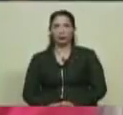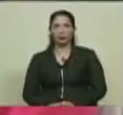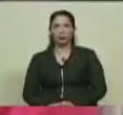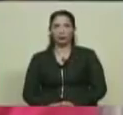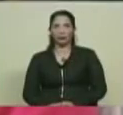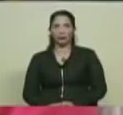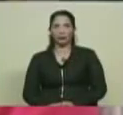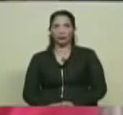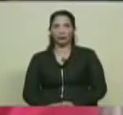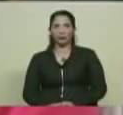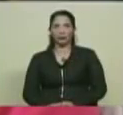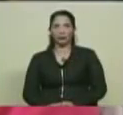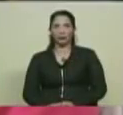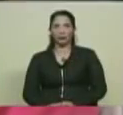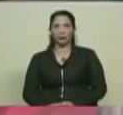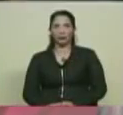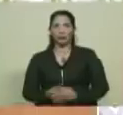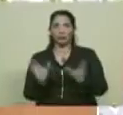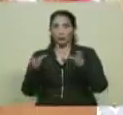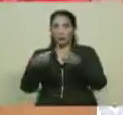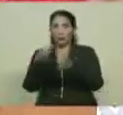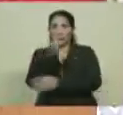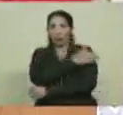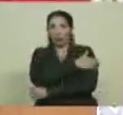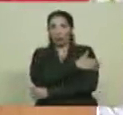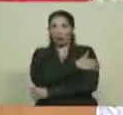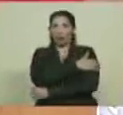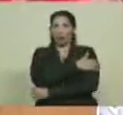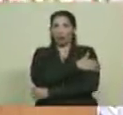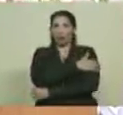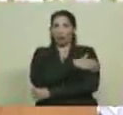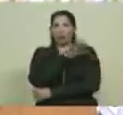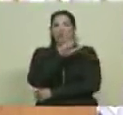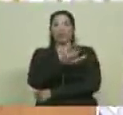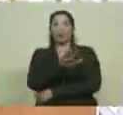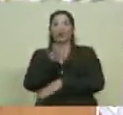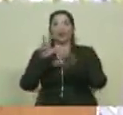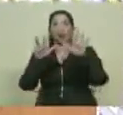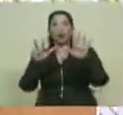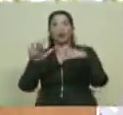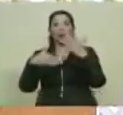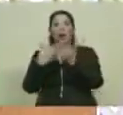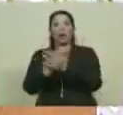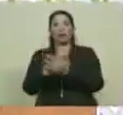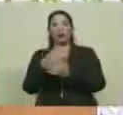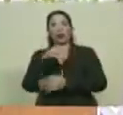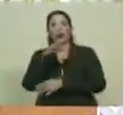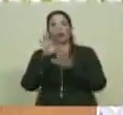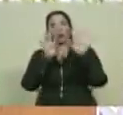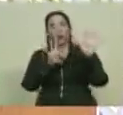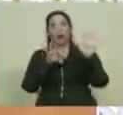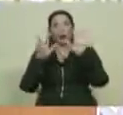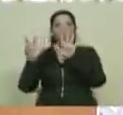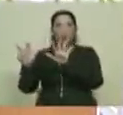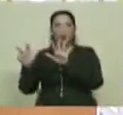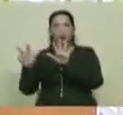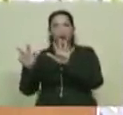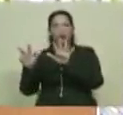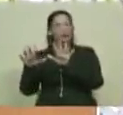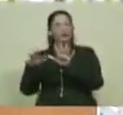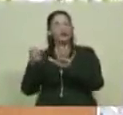Lanza. La Cuarta República gobernó del 58 al 98. ¿Esos son cuántos años?